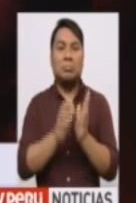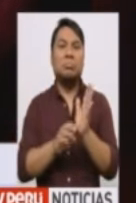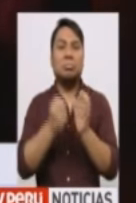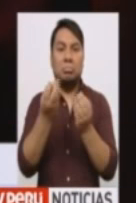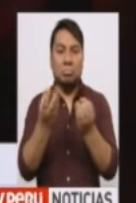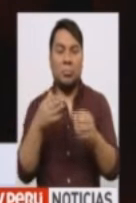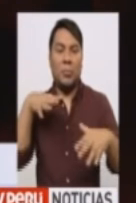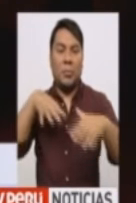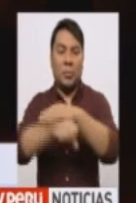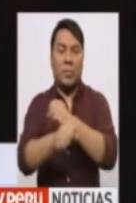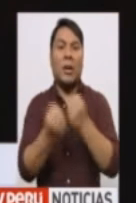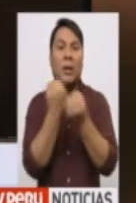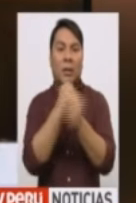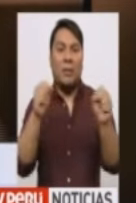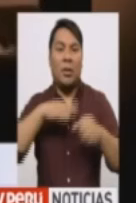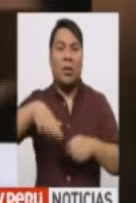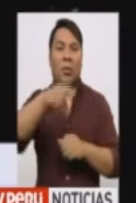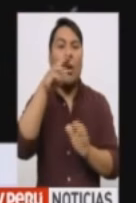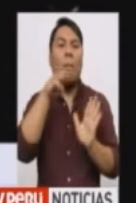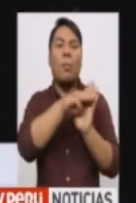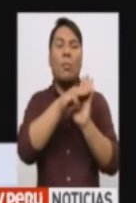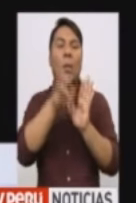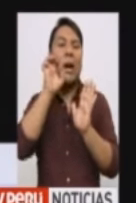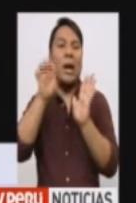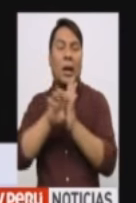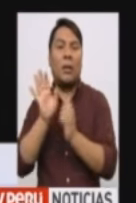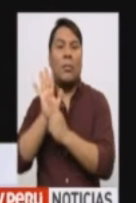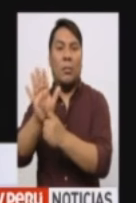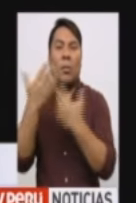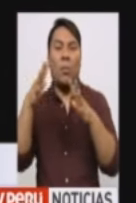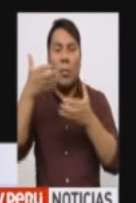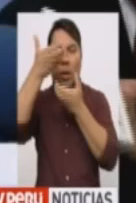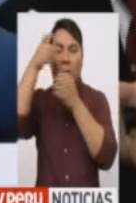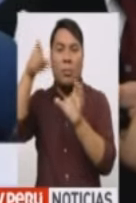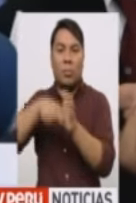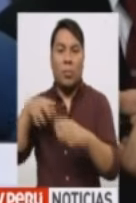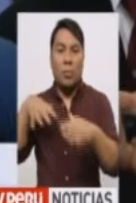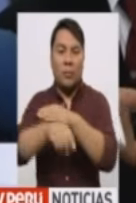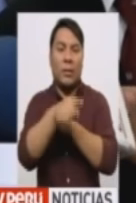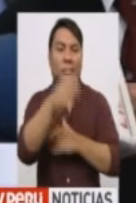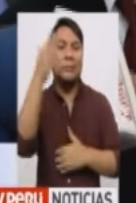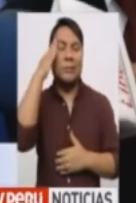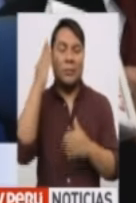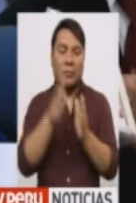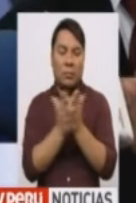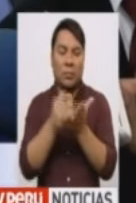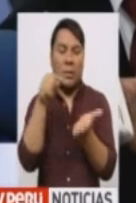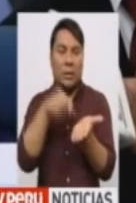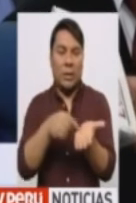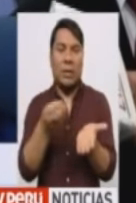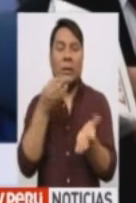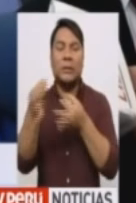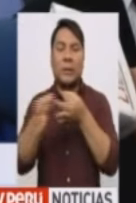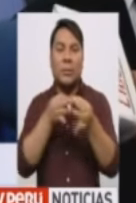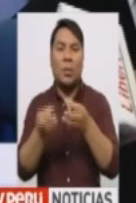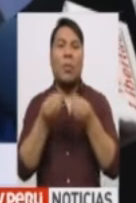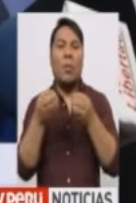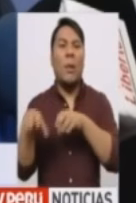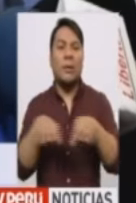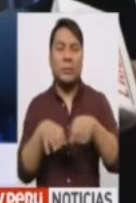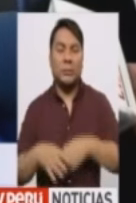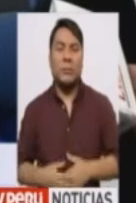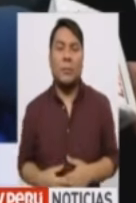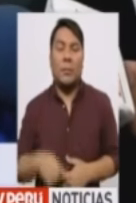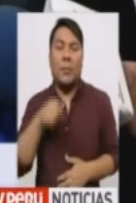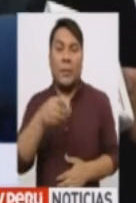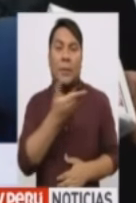de crisis y sirve como modelo ante una amenaza del terrorismo. El logro lo atribuye el señor Montesinos a la decisión política